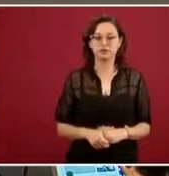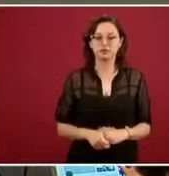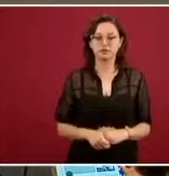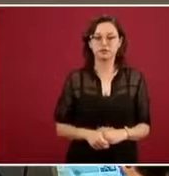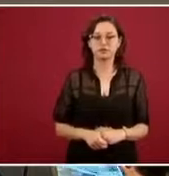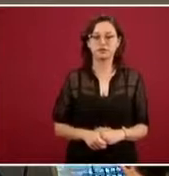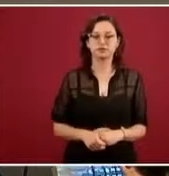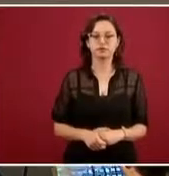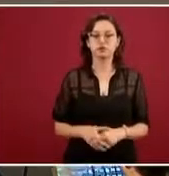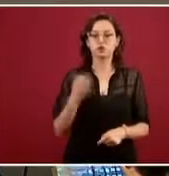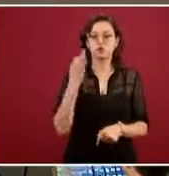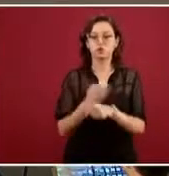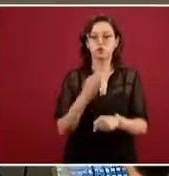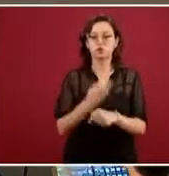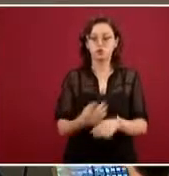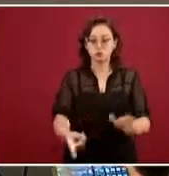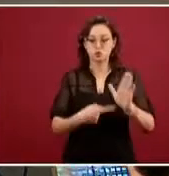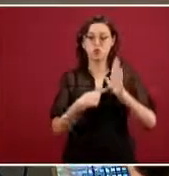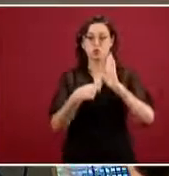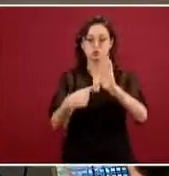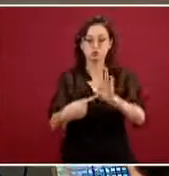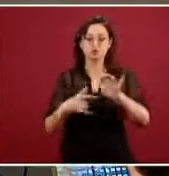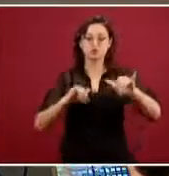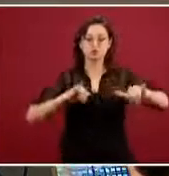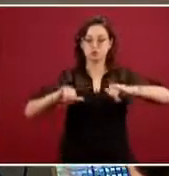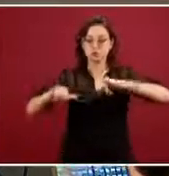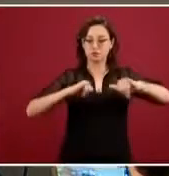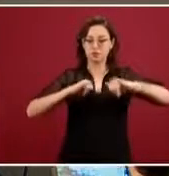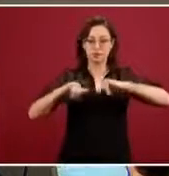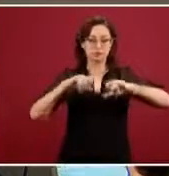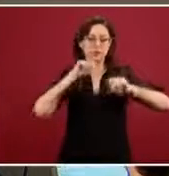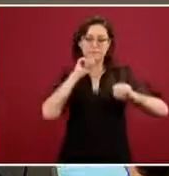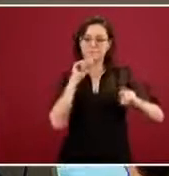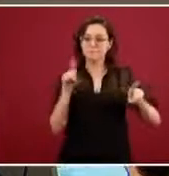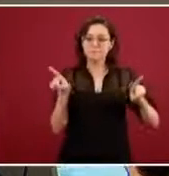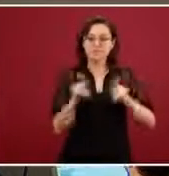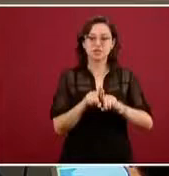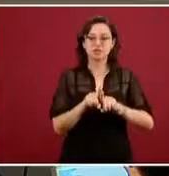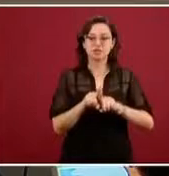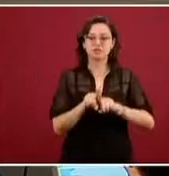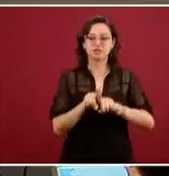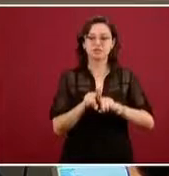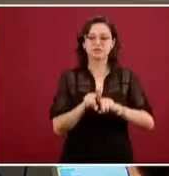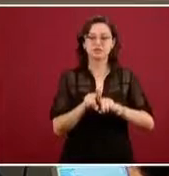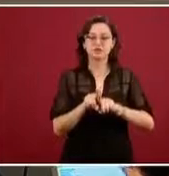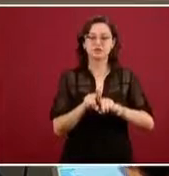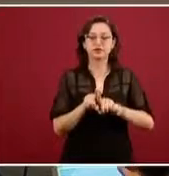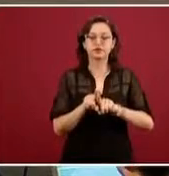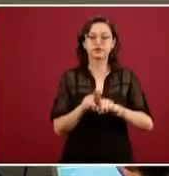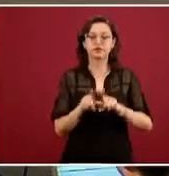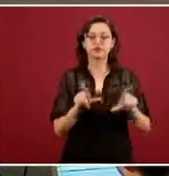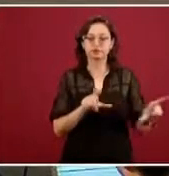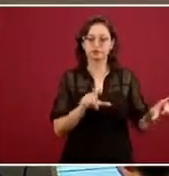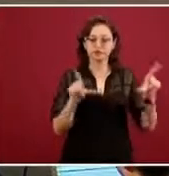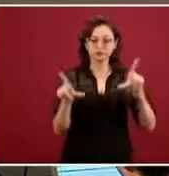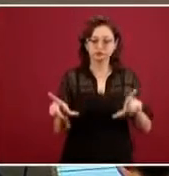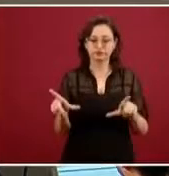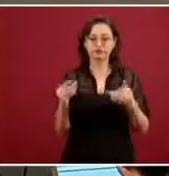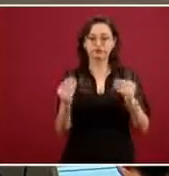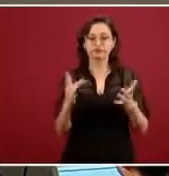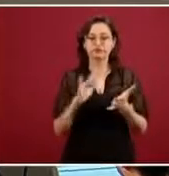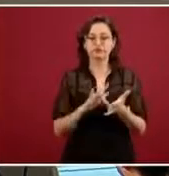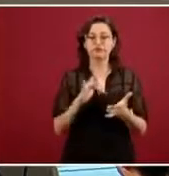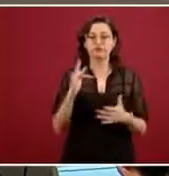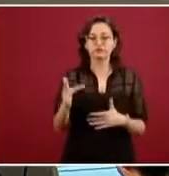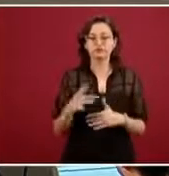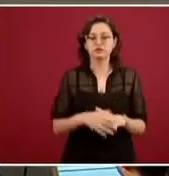Aquí vamos a presentar un mapa que está sobre la misma presentación, la diapositiva que sigue, muchas gracias.